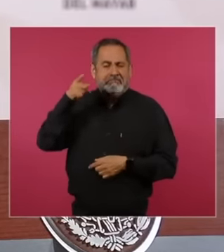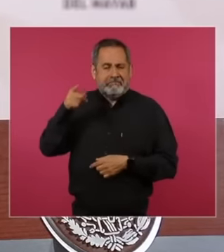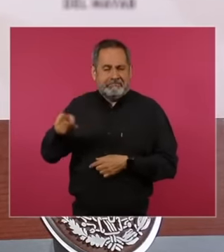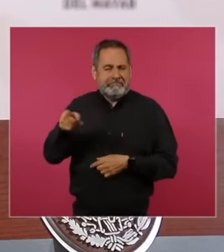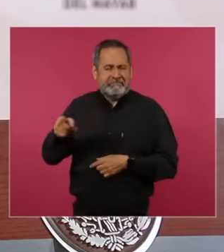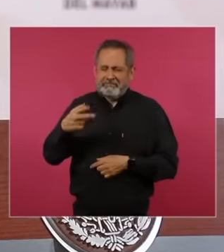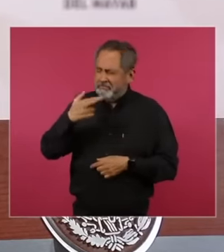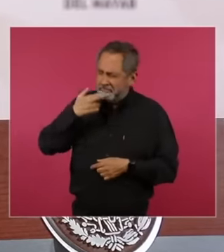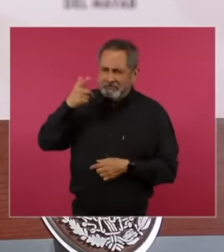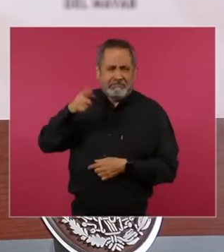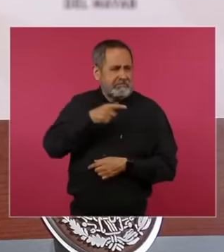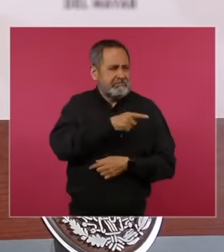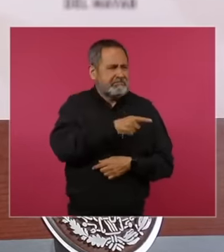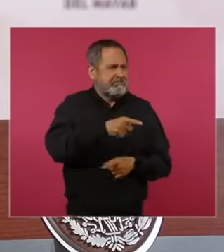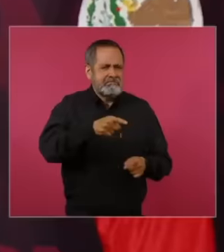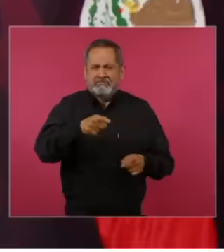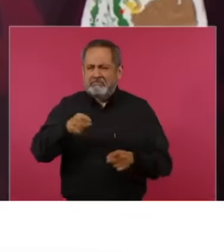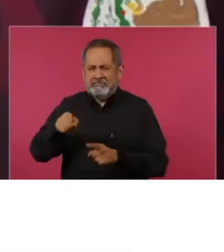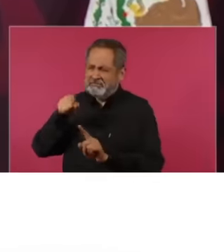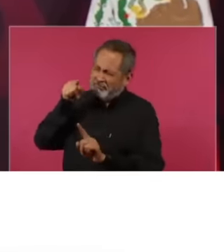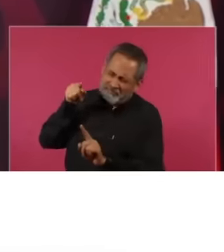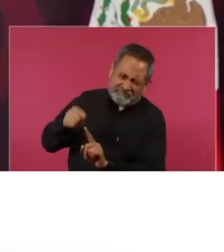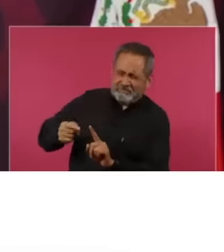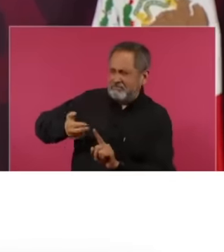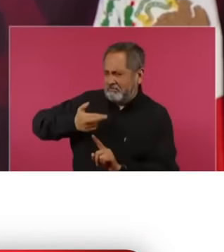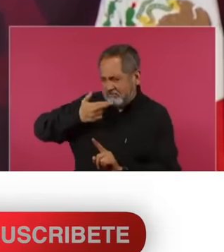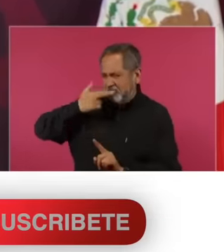lo mejor de lo mejor.